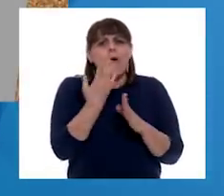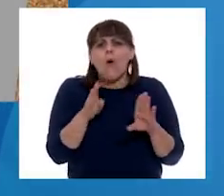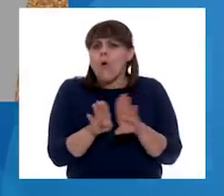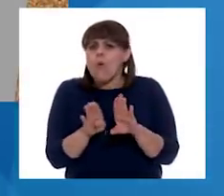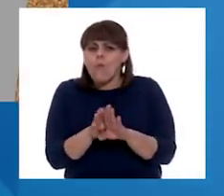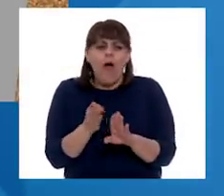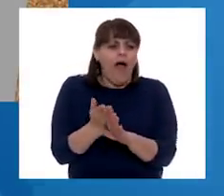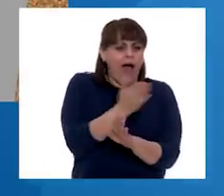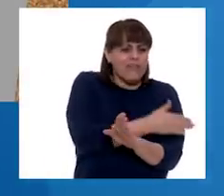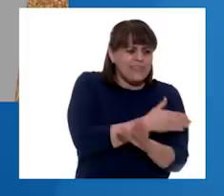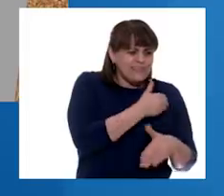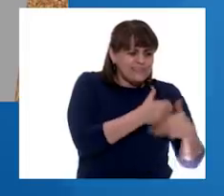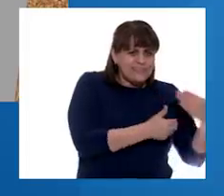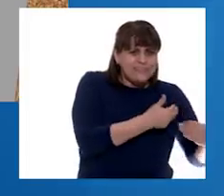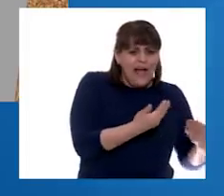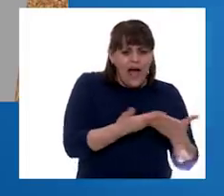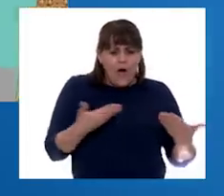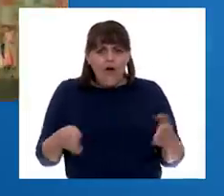México independiente.